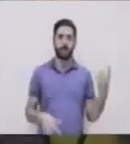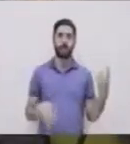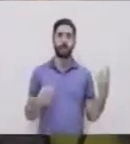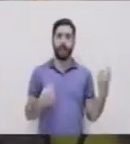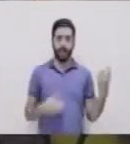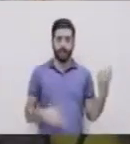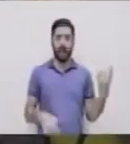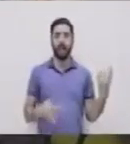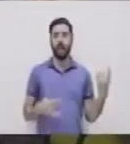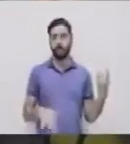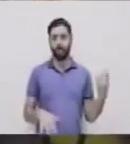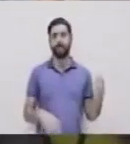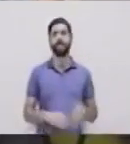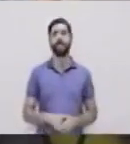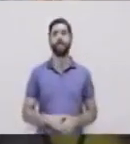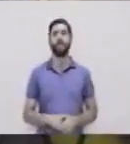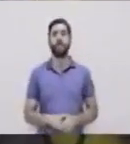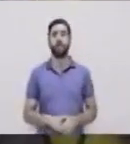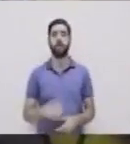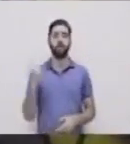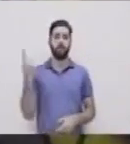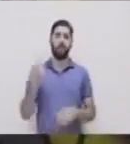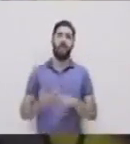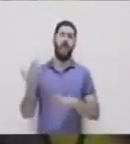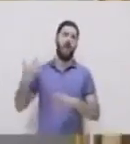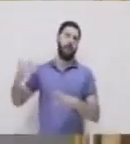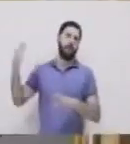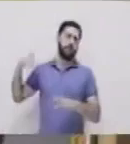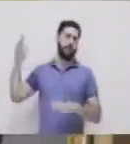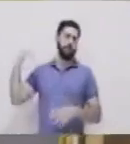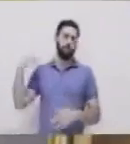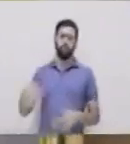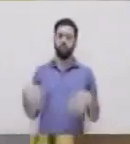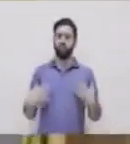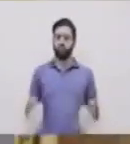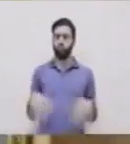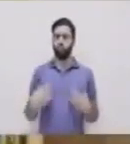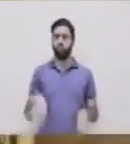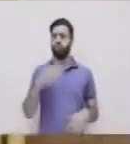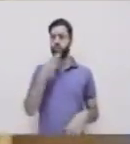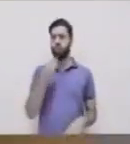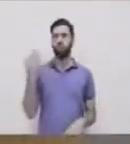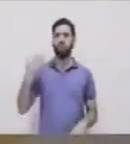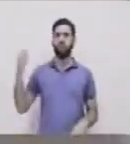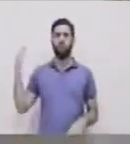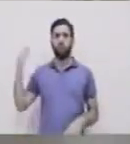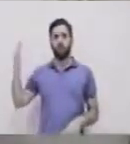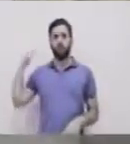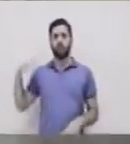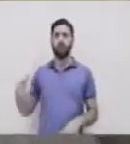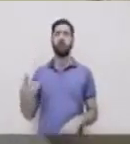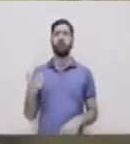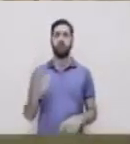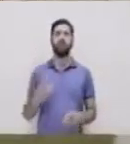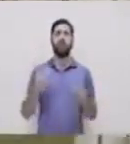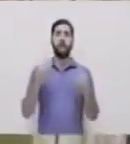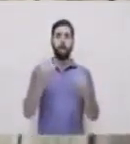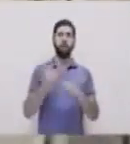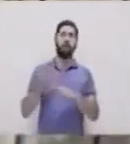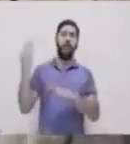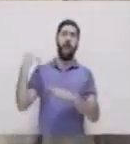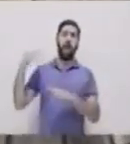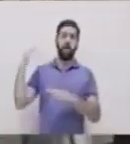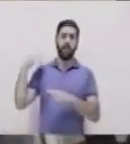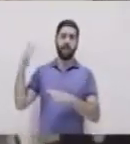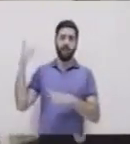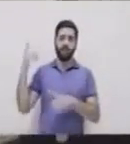guitarra, que es un instrumento musical muy antiguo. Es el desarrollo de muchos instrumentos